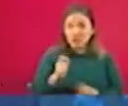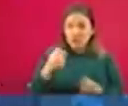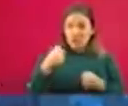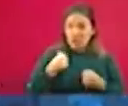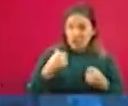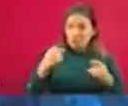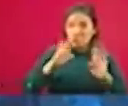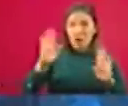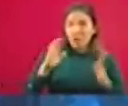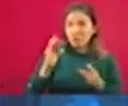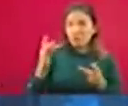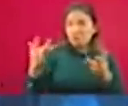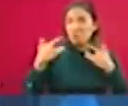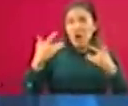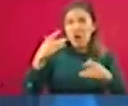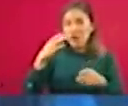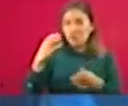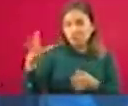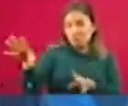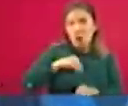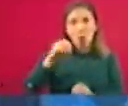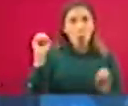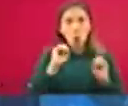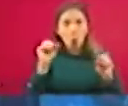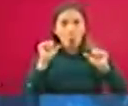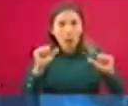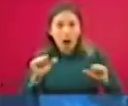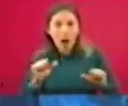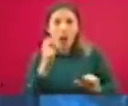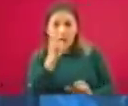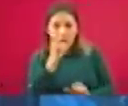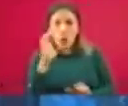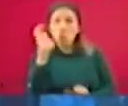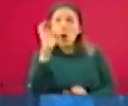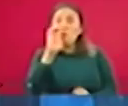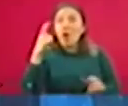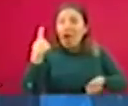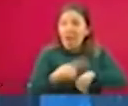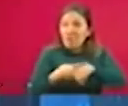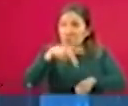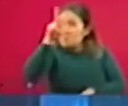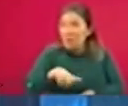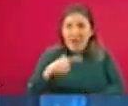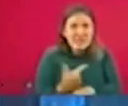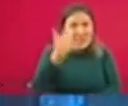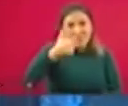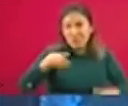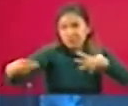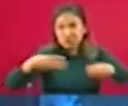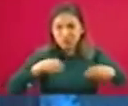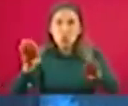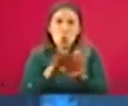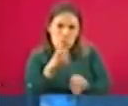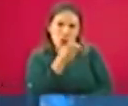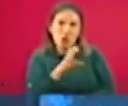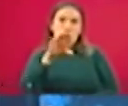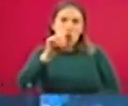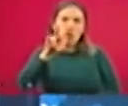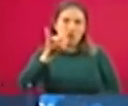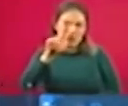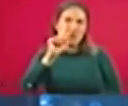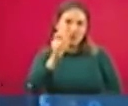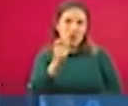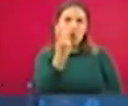encuesta de lo que llamamos cero prevalencia, es decir, hacer un estudio, una encuesta con un muestreo